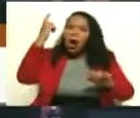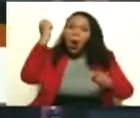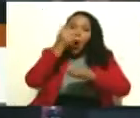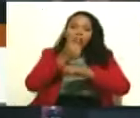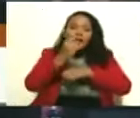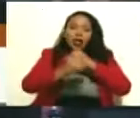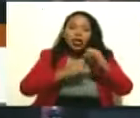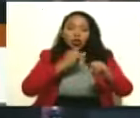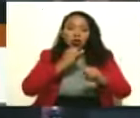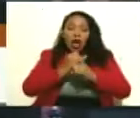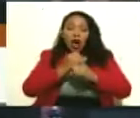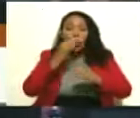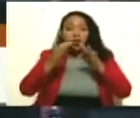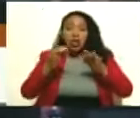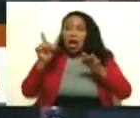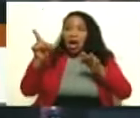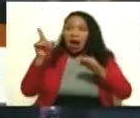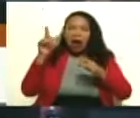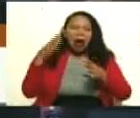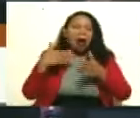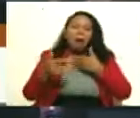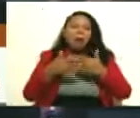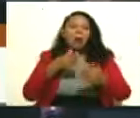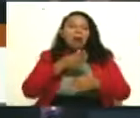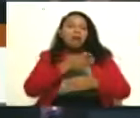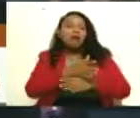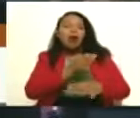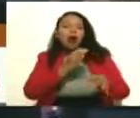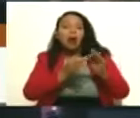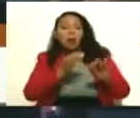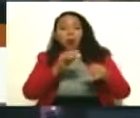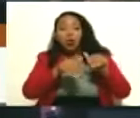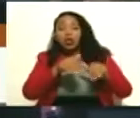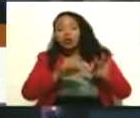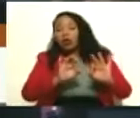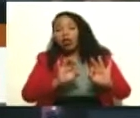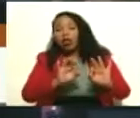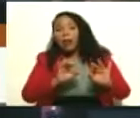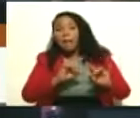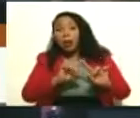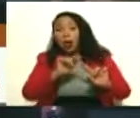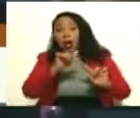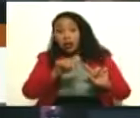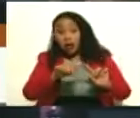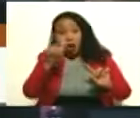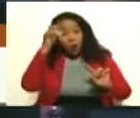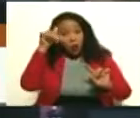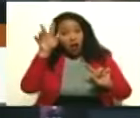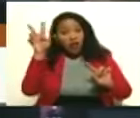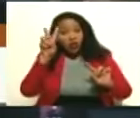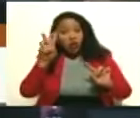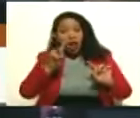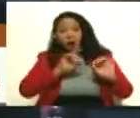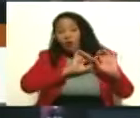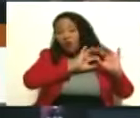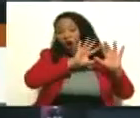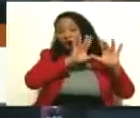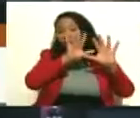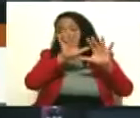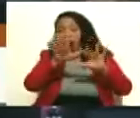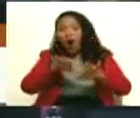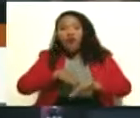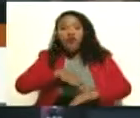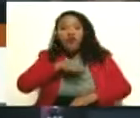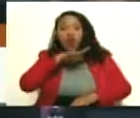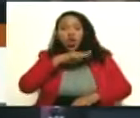ya no les importa, no fueron a votar. Ahora, si aquí sale el pueblo de Venezuela masivamente a votar, como